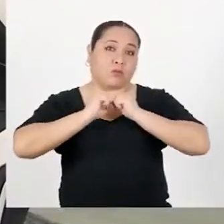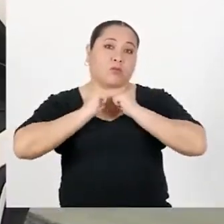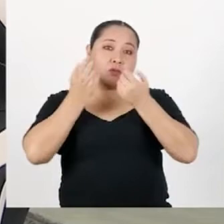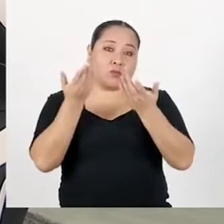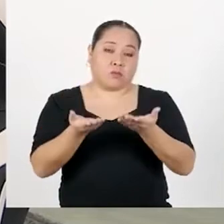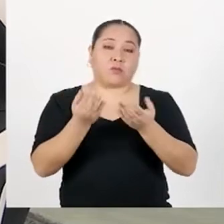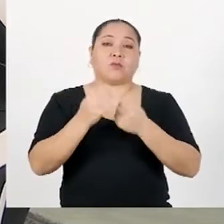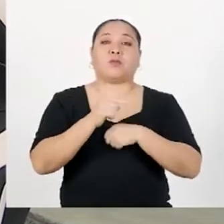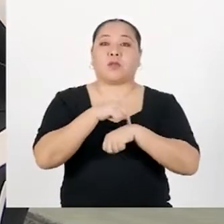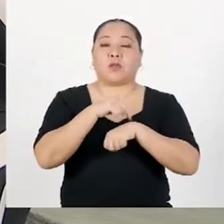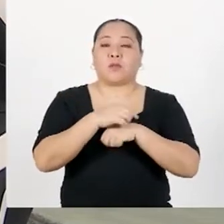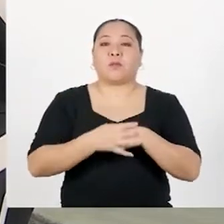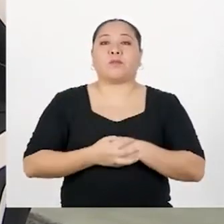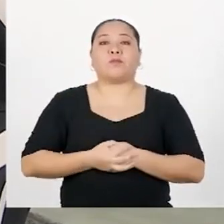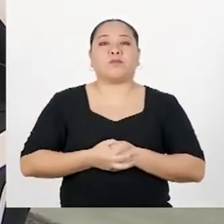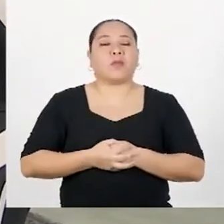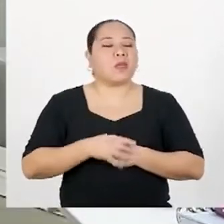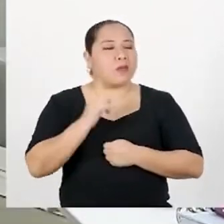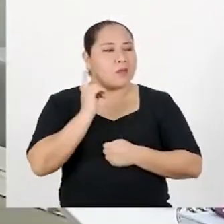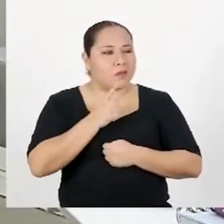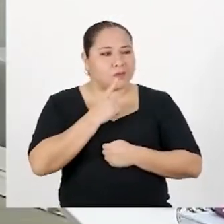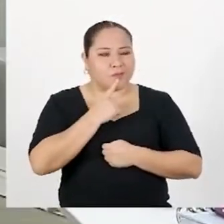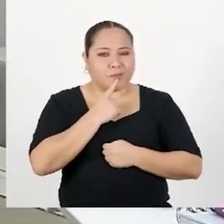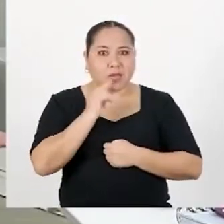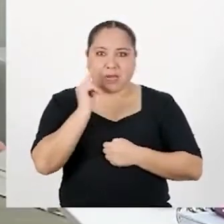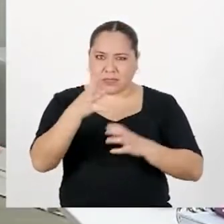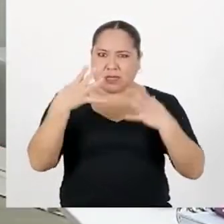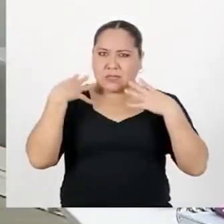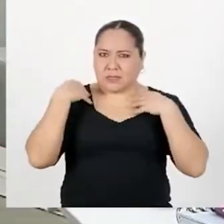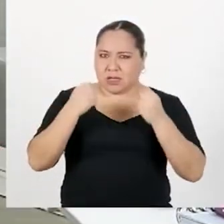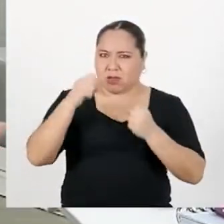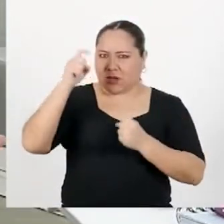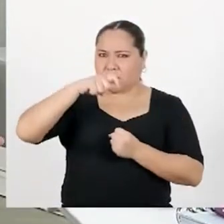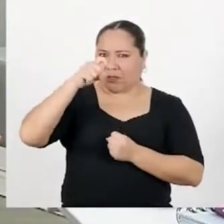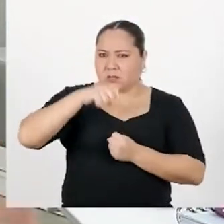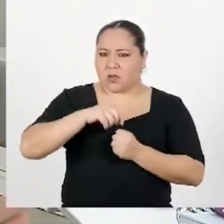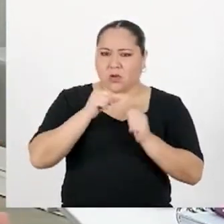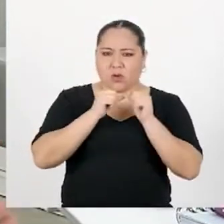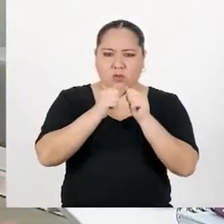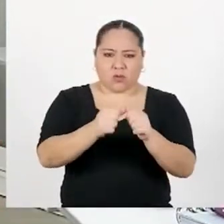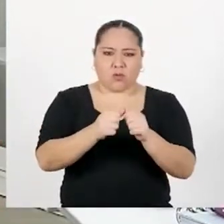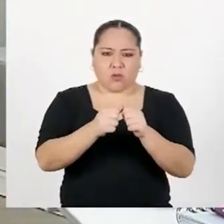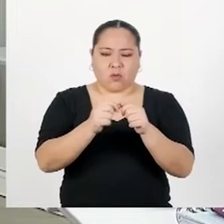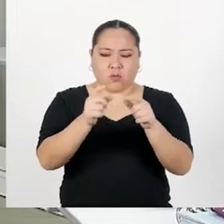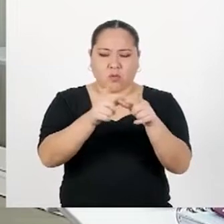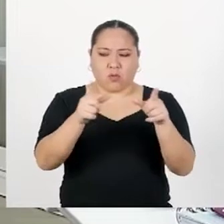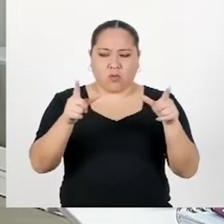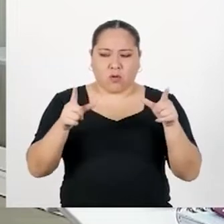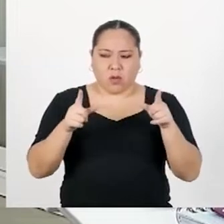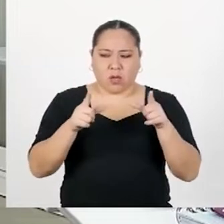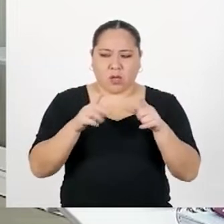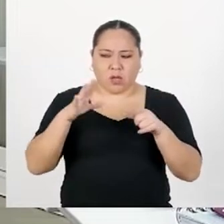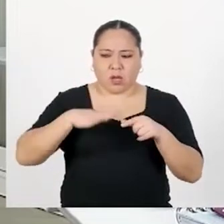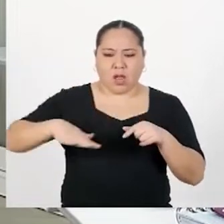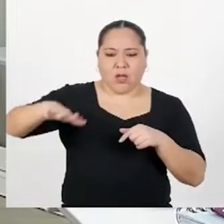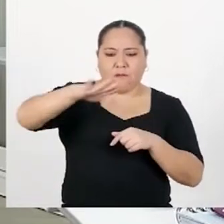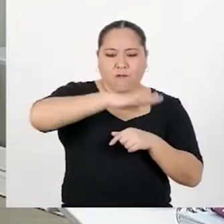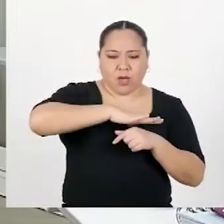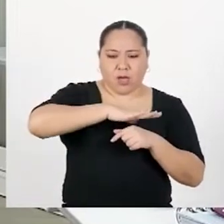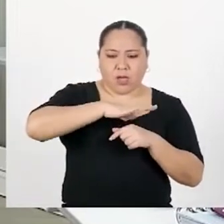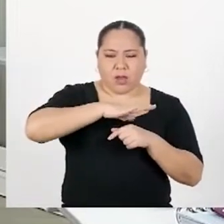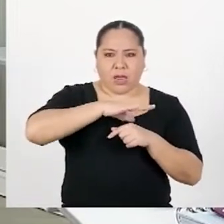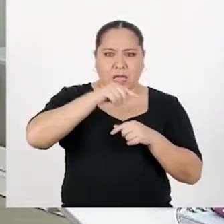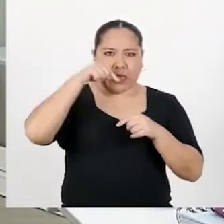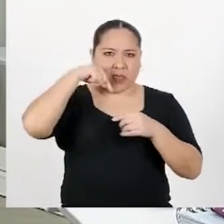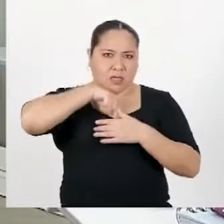realizar ejercicio. Entonces, para estar saludables necesitamos mantener un ambiente externo e